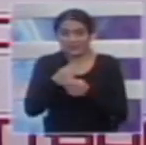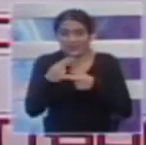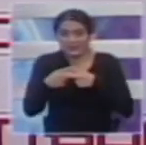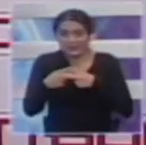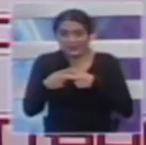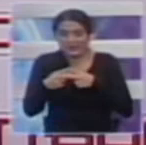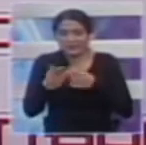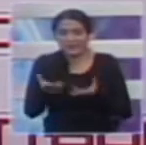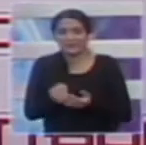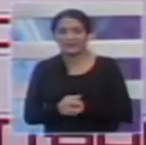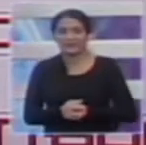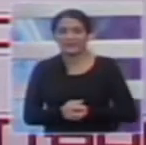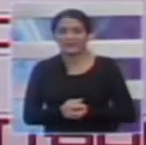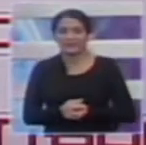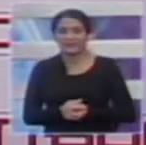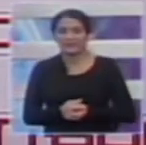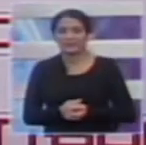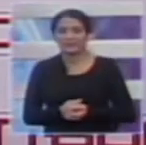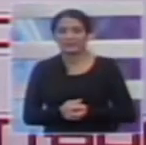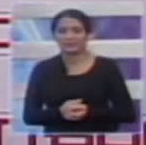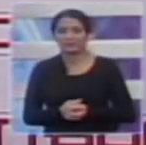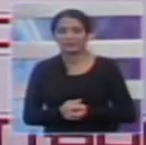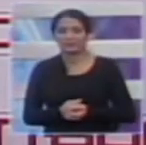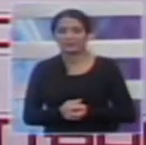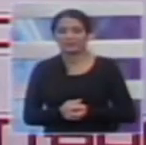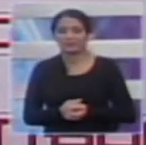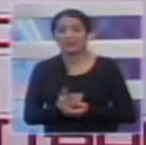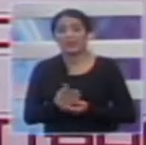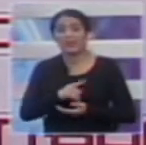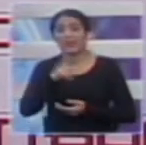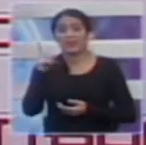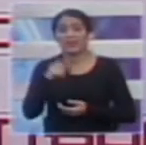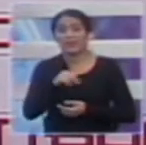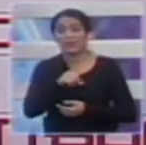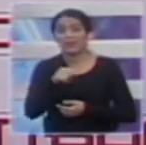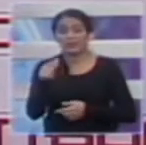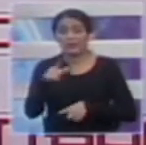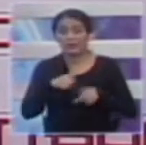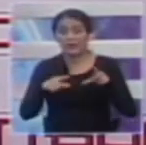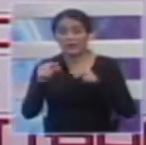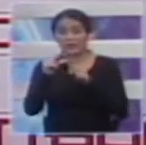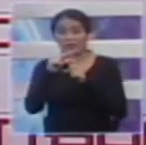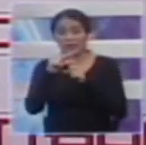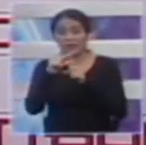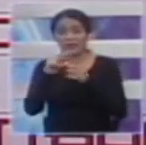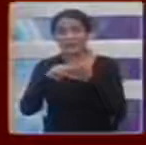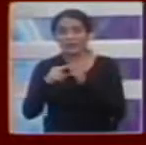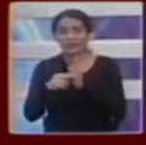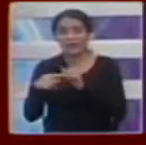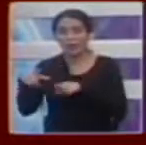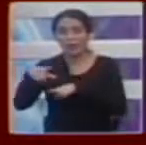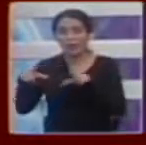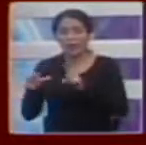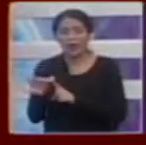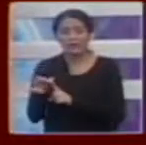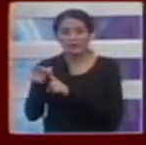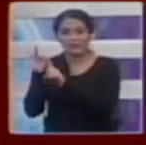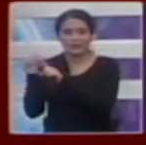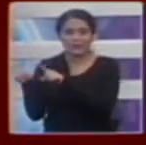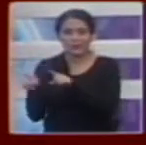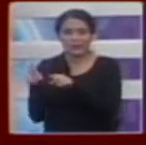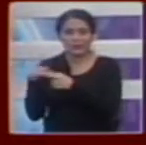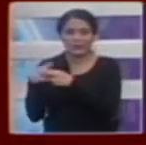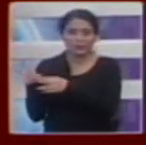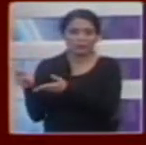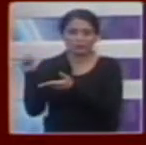muy, muy sagrado y fue una forma de darle a este emprendimiento su bendición, digamos. Natalia, dígame algo, ¿cómo ha sido la acogida por